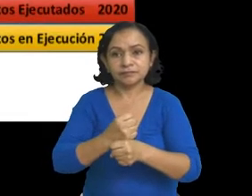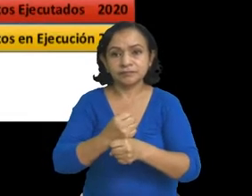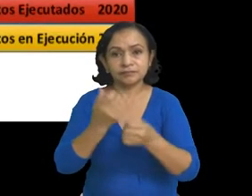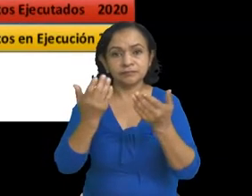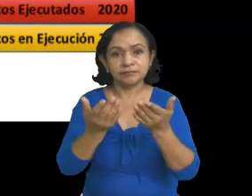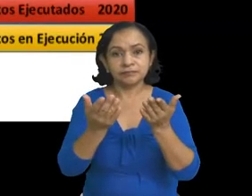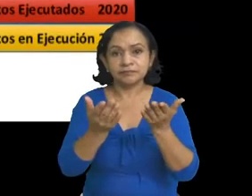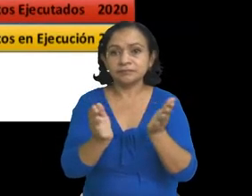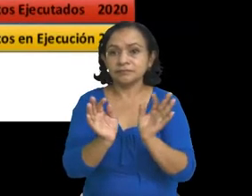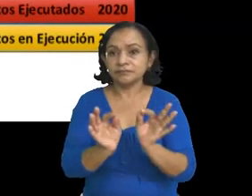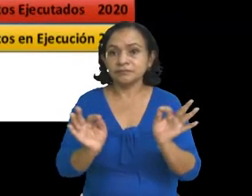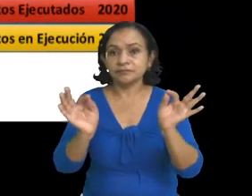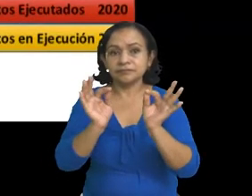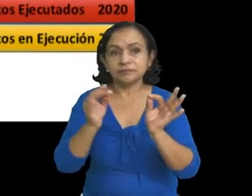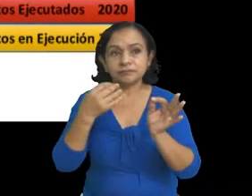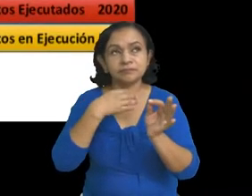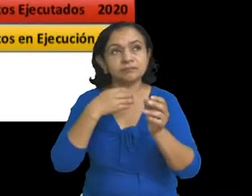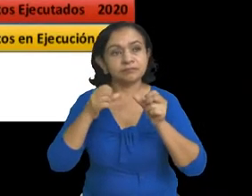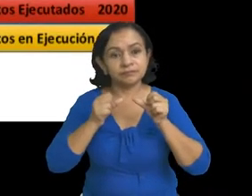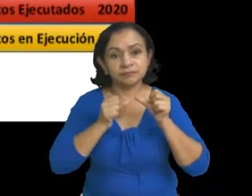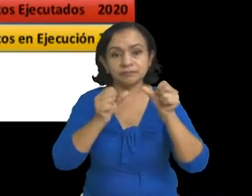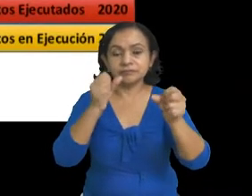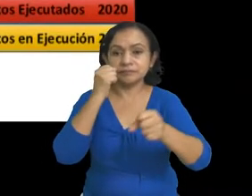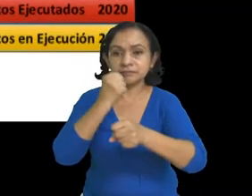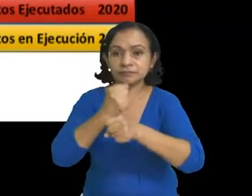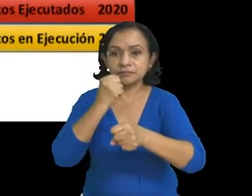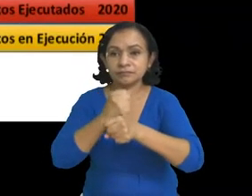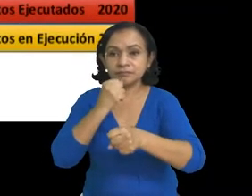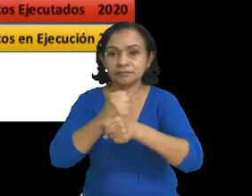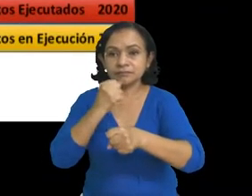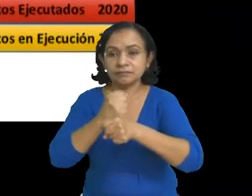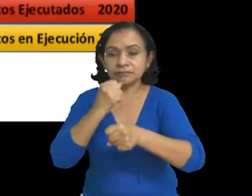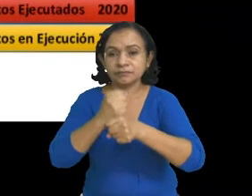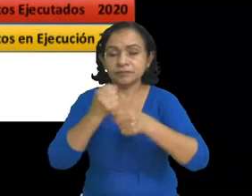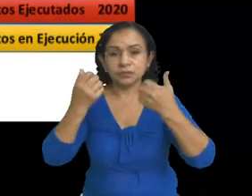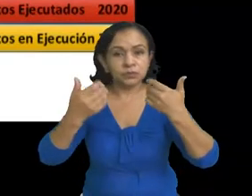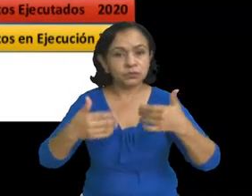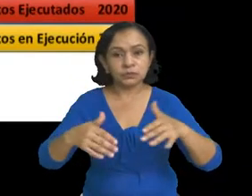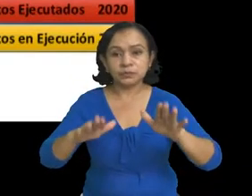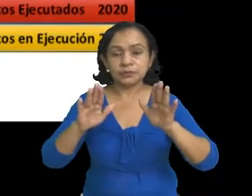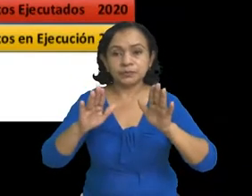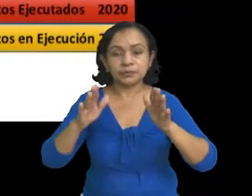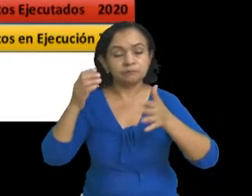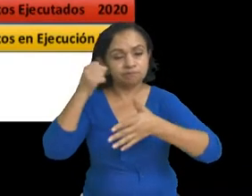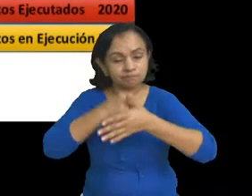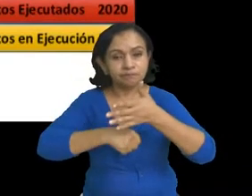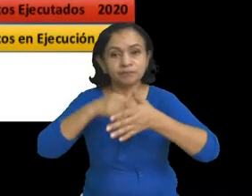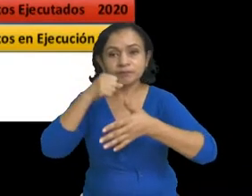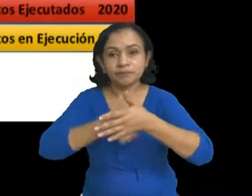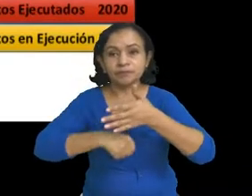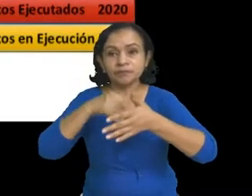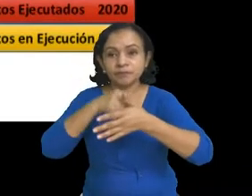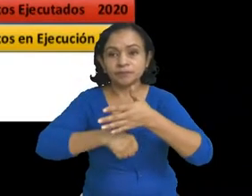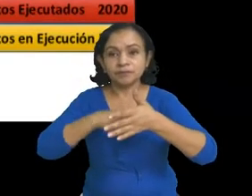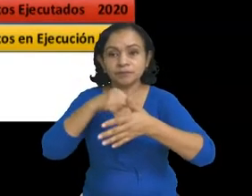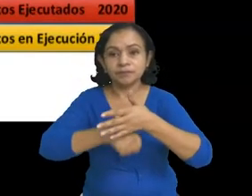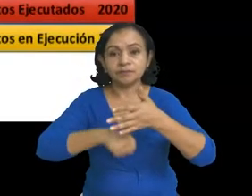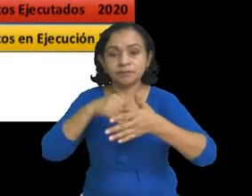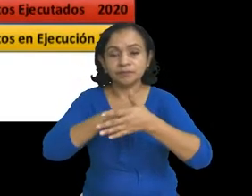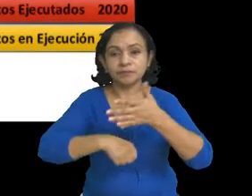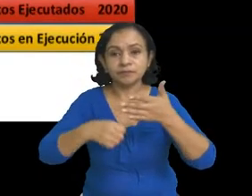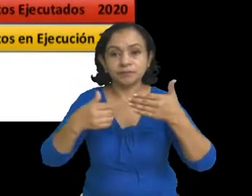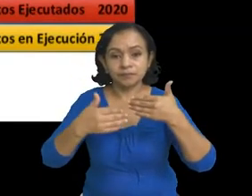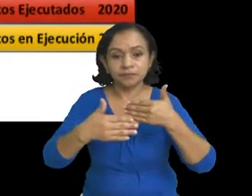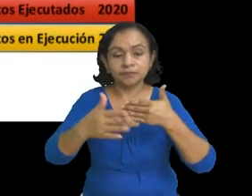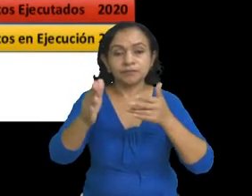pero nosotros hemos continuado trabajando normalmente, pues, haciendo el esfuerzo para cumplir